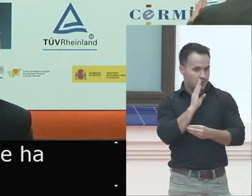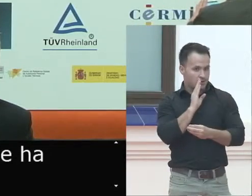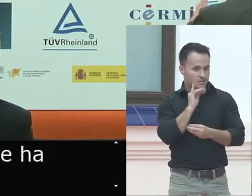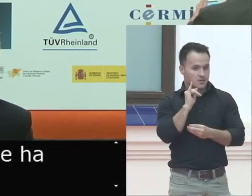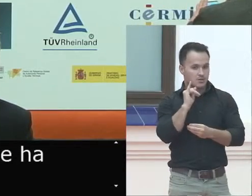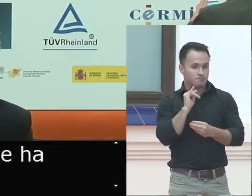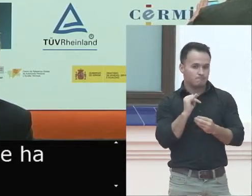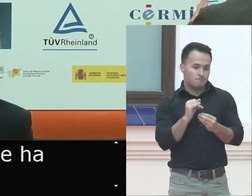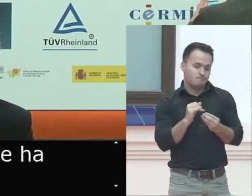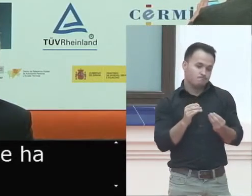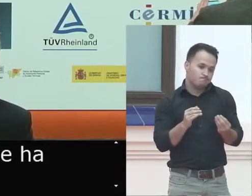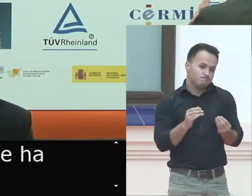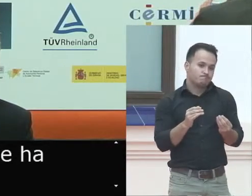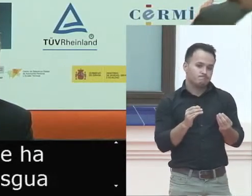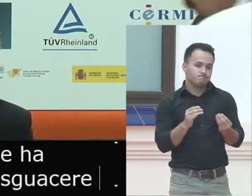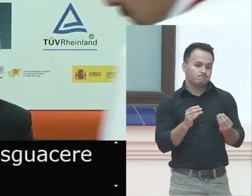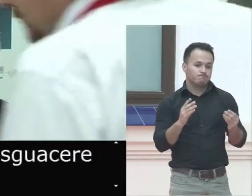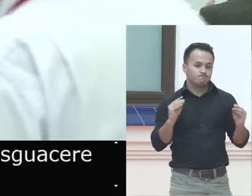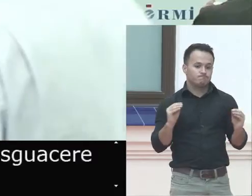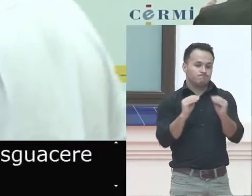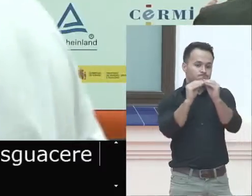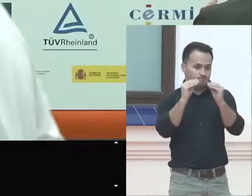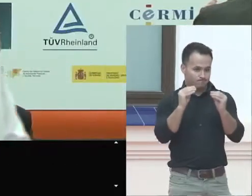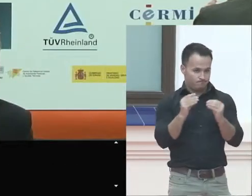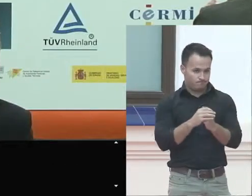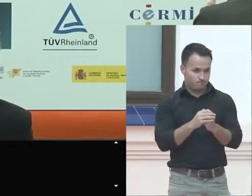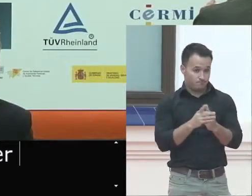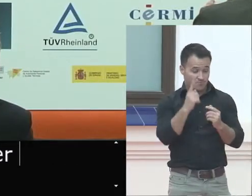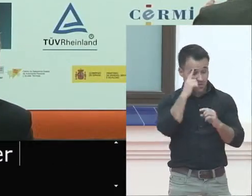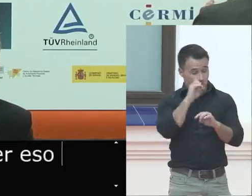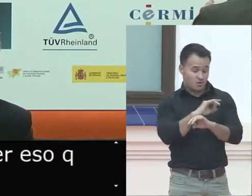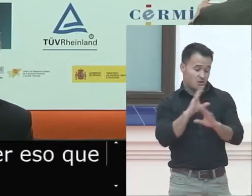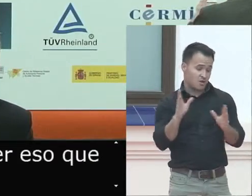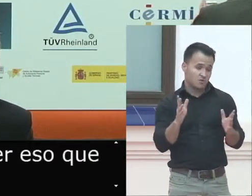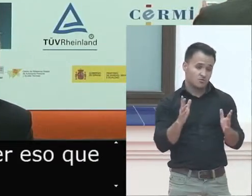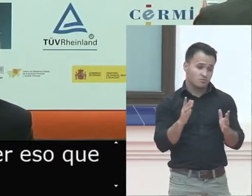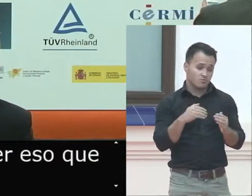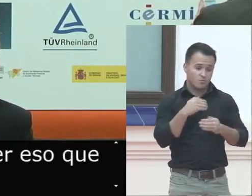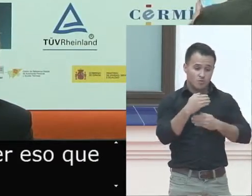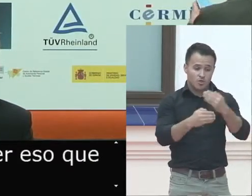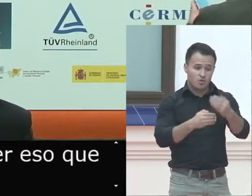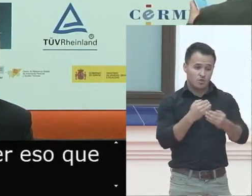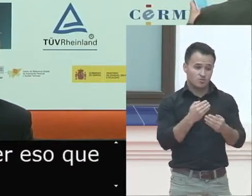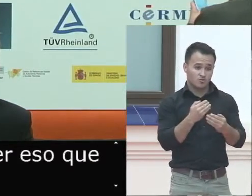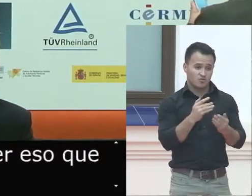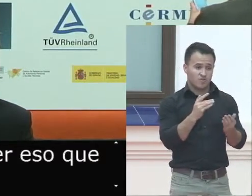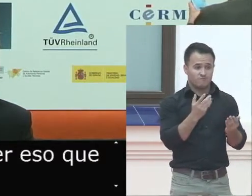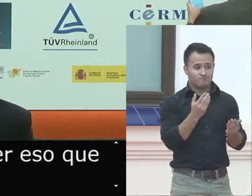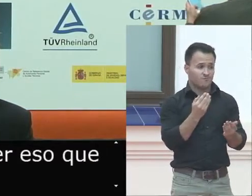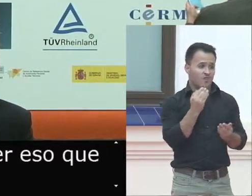de poder aplicarse internacionalmente igual. Luego, obviamente, como cada proceso termina en unas fechas diferentes y con